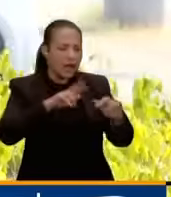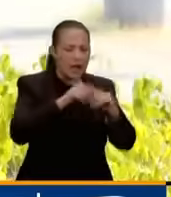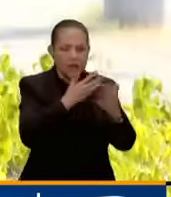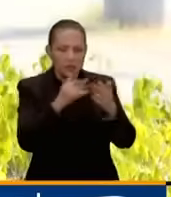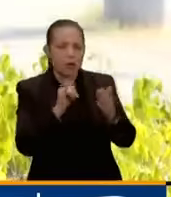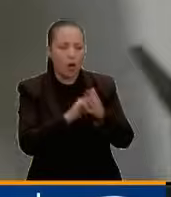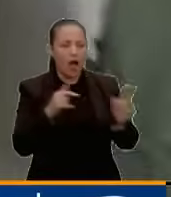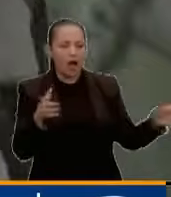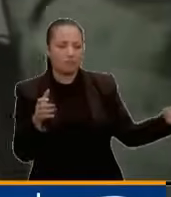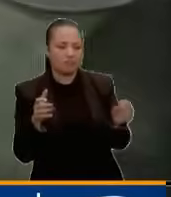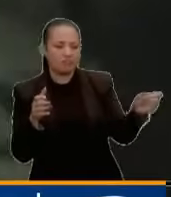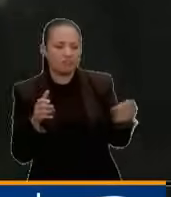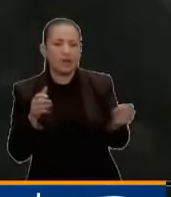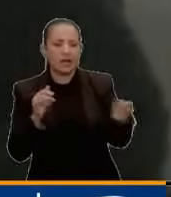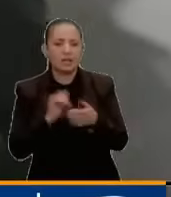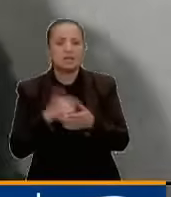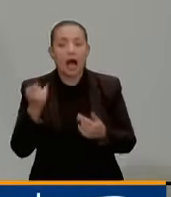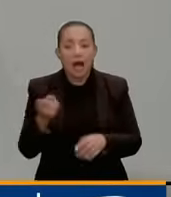respecto.